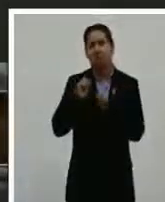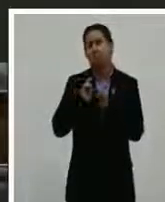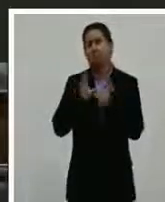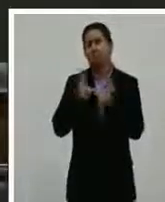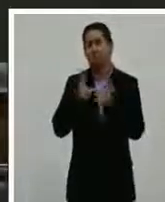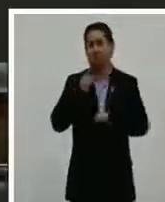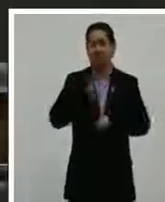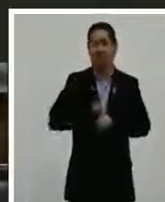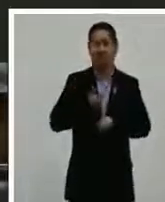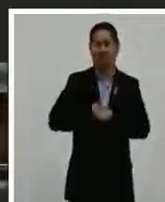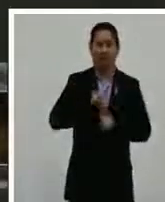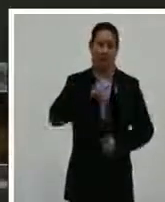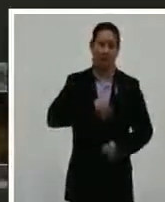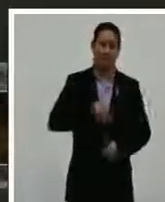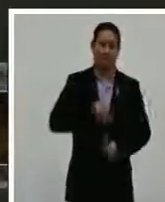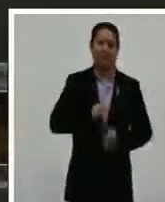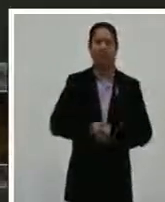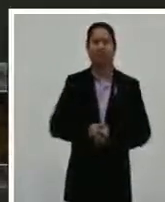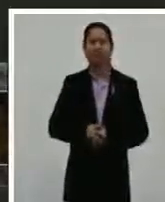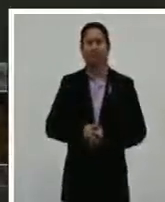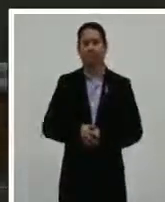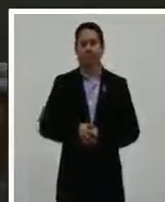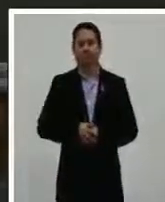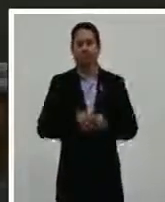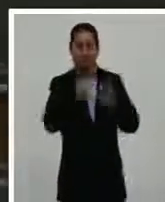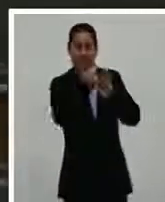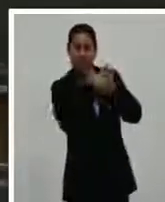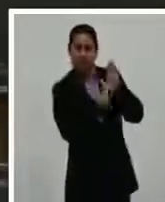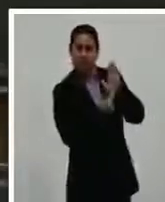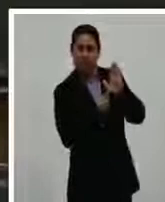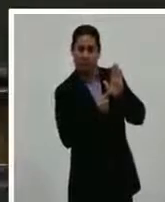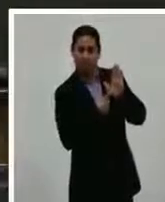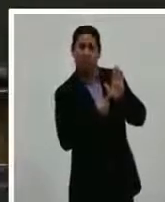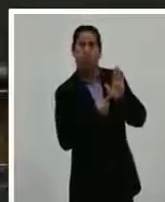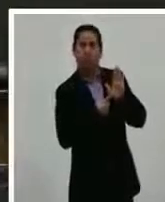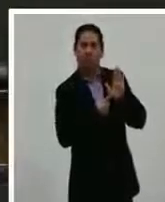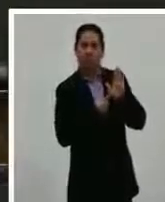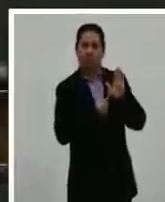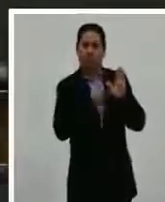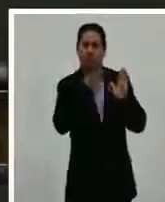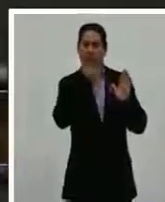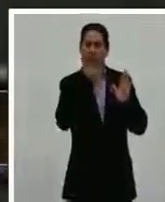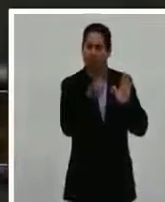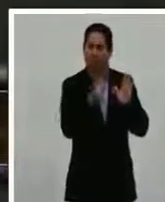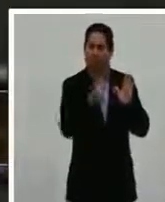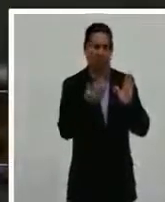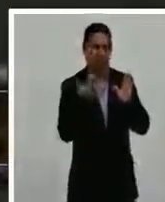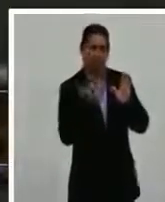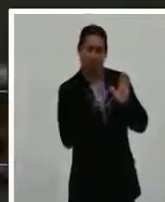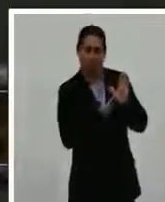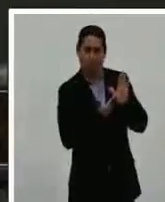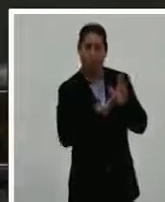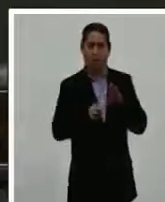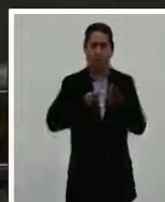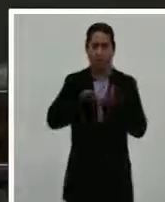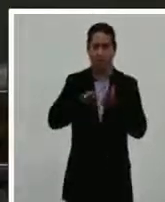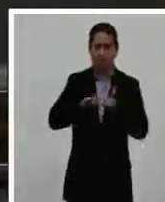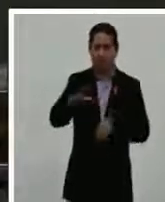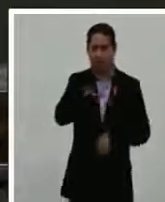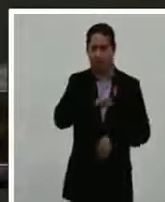cáncer la reforma como ya lo explicaba mi compañera contempla que las y los trabajadores